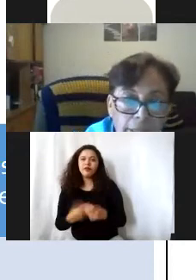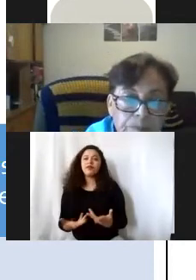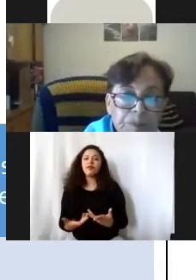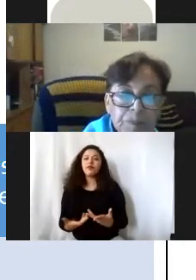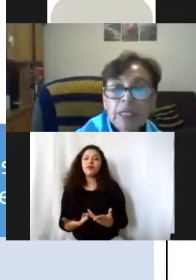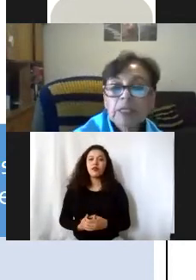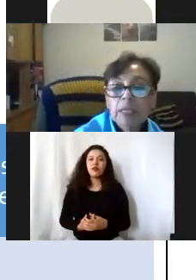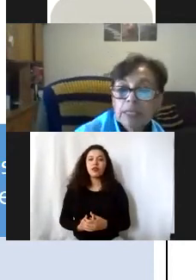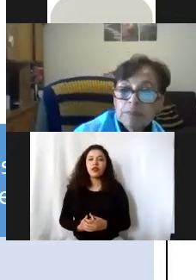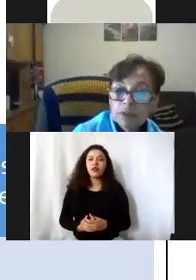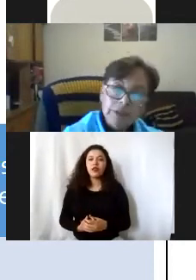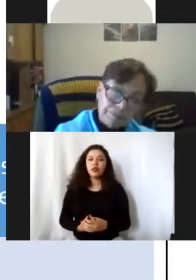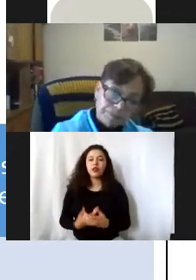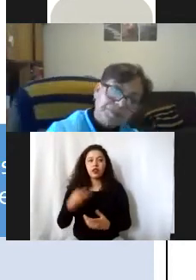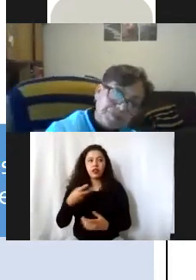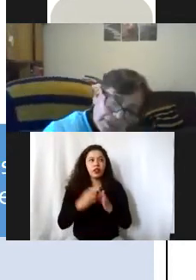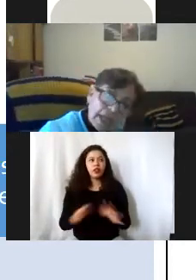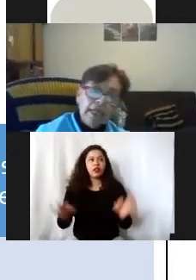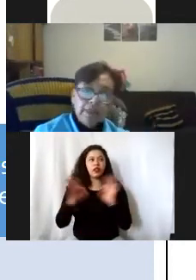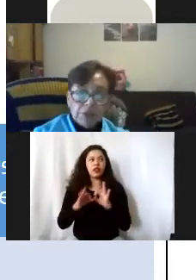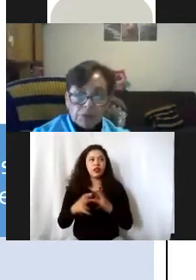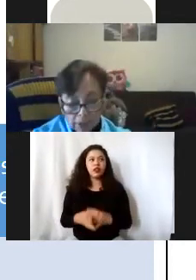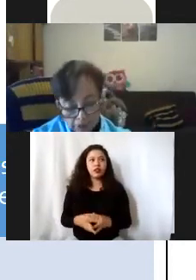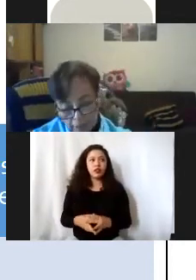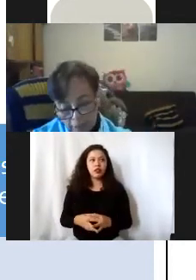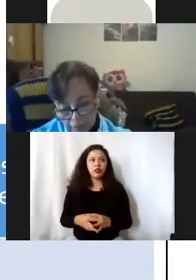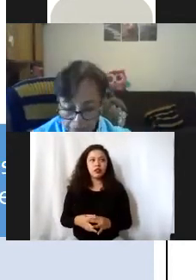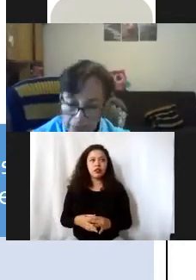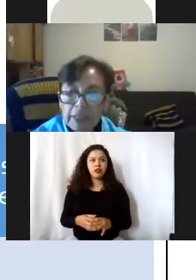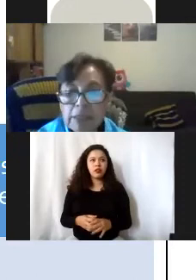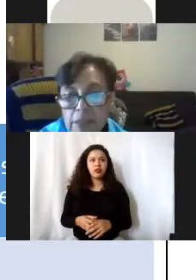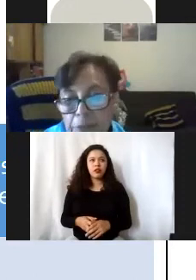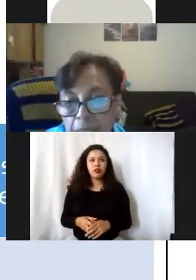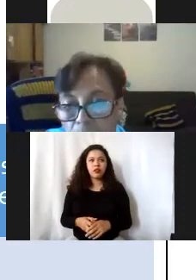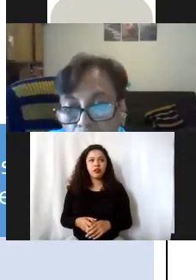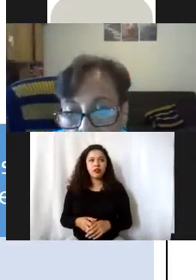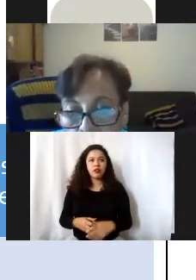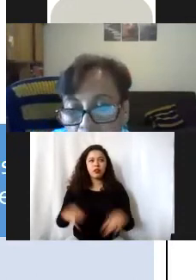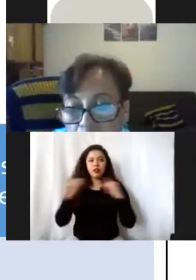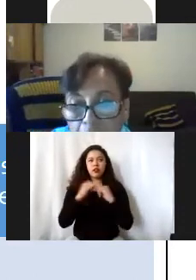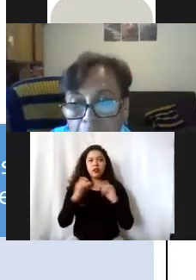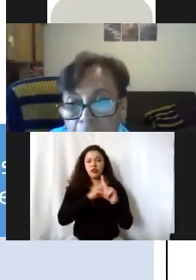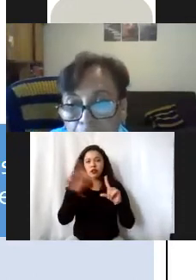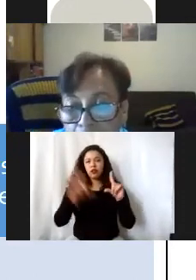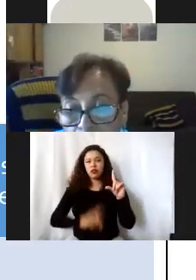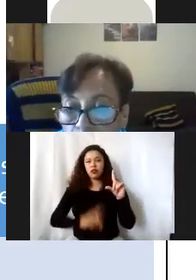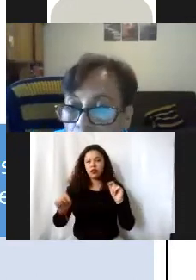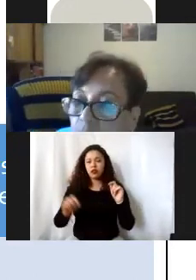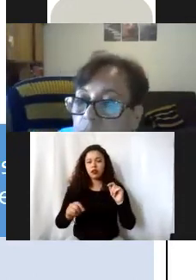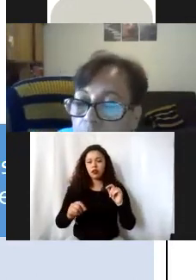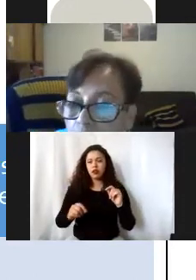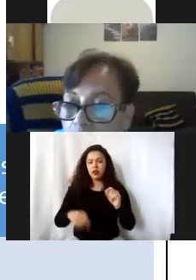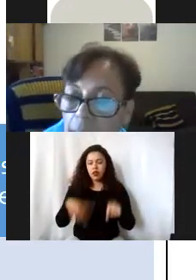importante. Tenemos al Instituto Nacional de Enfermedades Respiratorias y estos